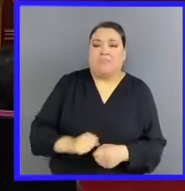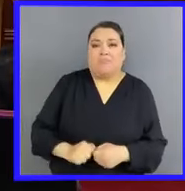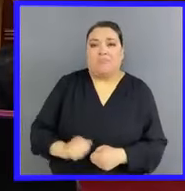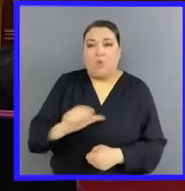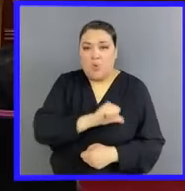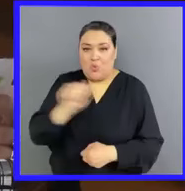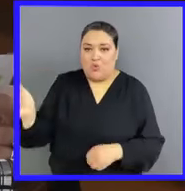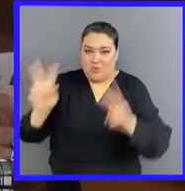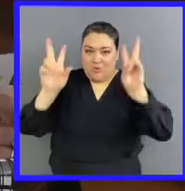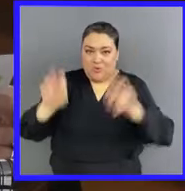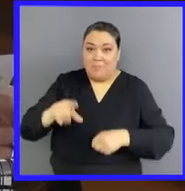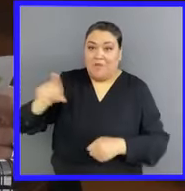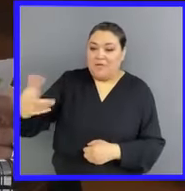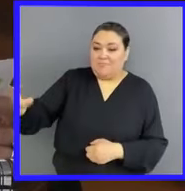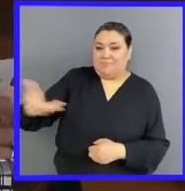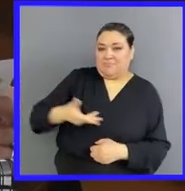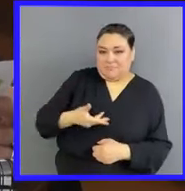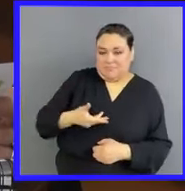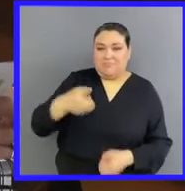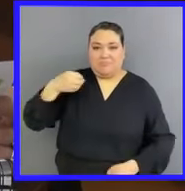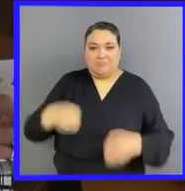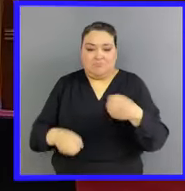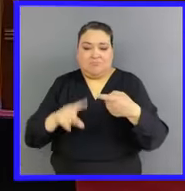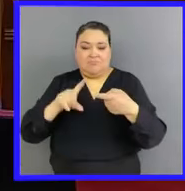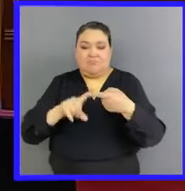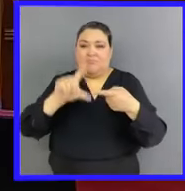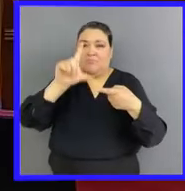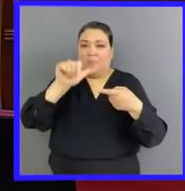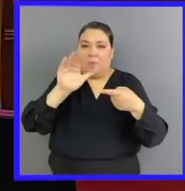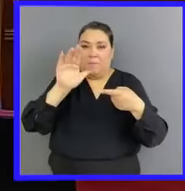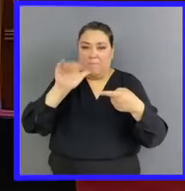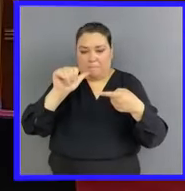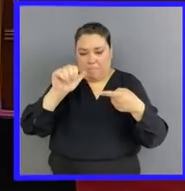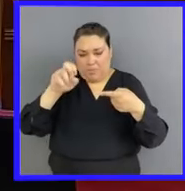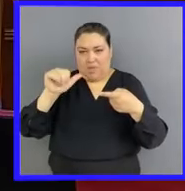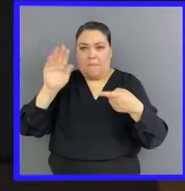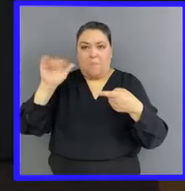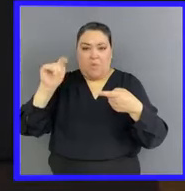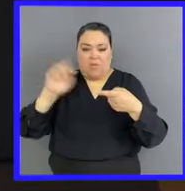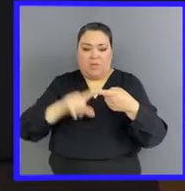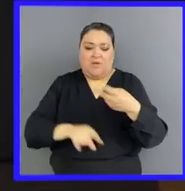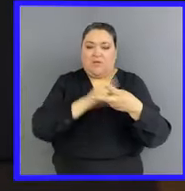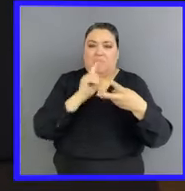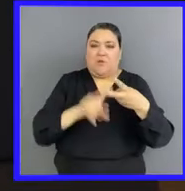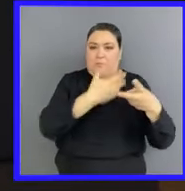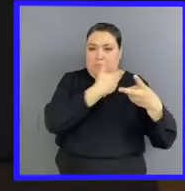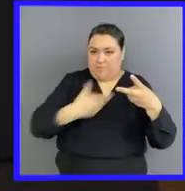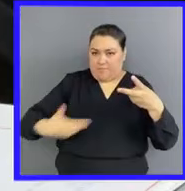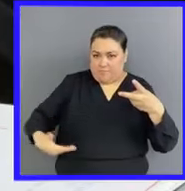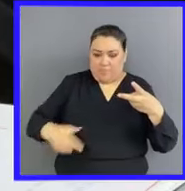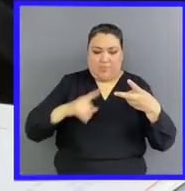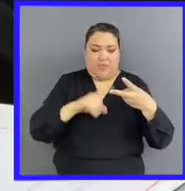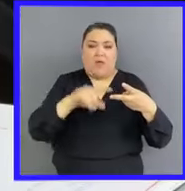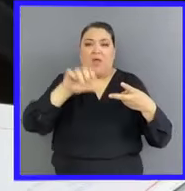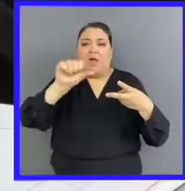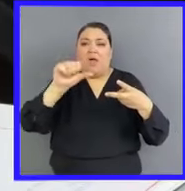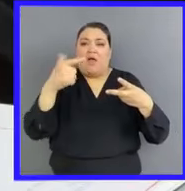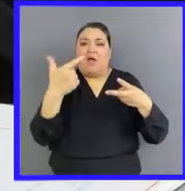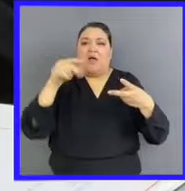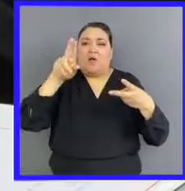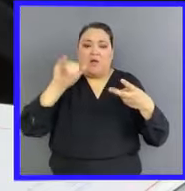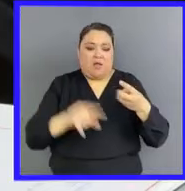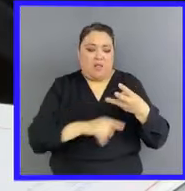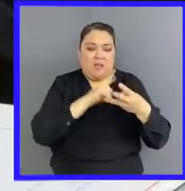petición de la ministra Lenia Batres Guadarrama y los ministros presidente Hugo Aguilar Ortiz e Irving